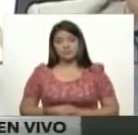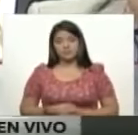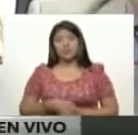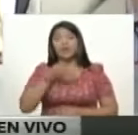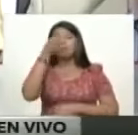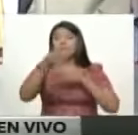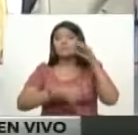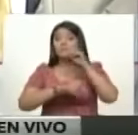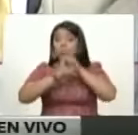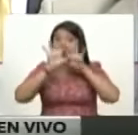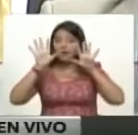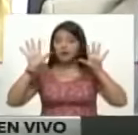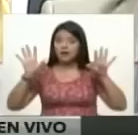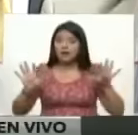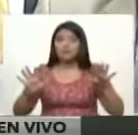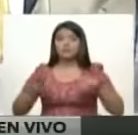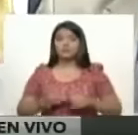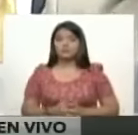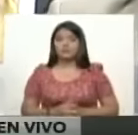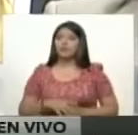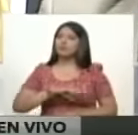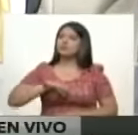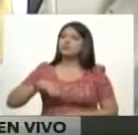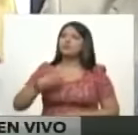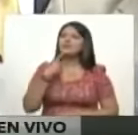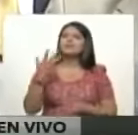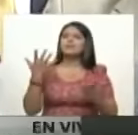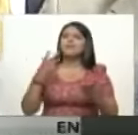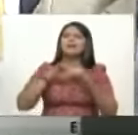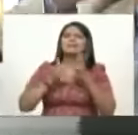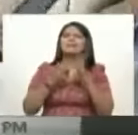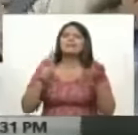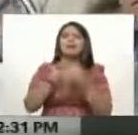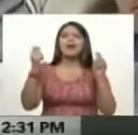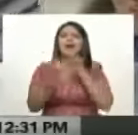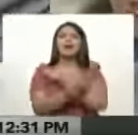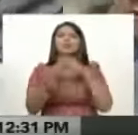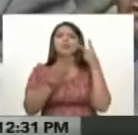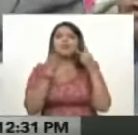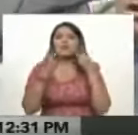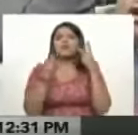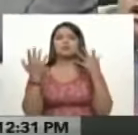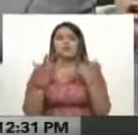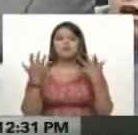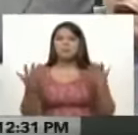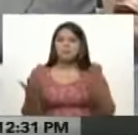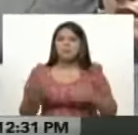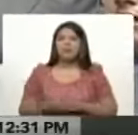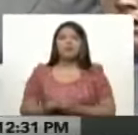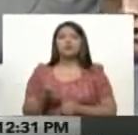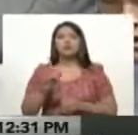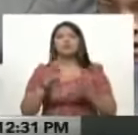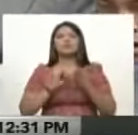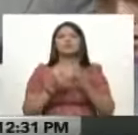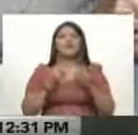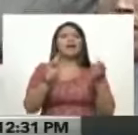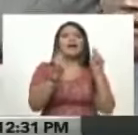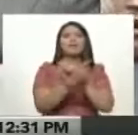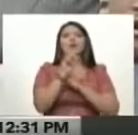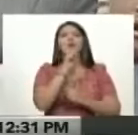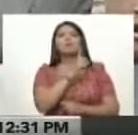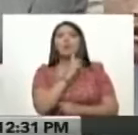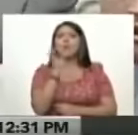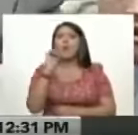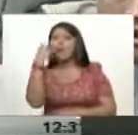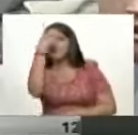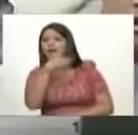claro que cuando hablamos de cambio político, no estamos hablando de cambios de nombres o de